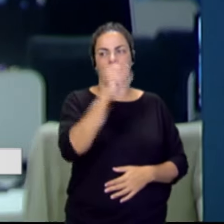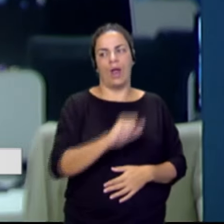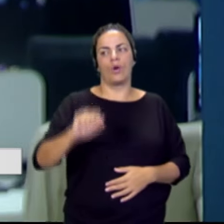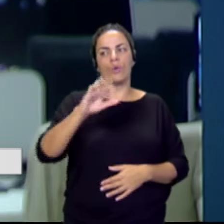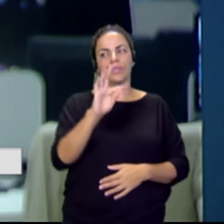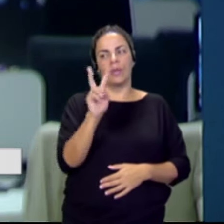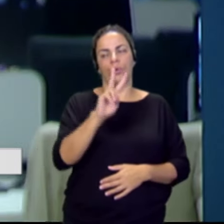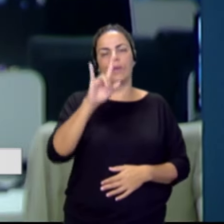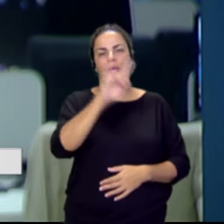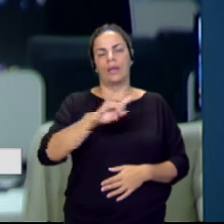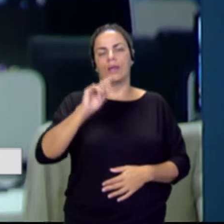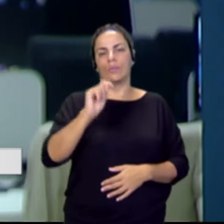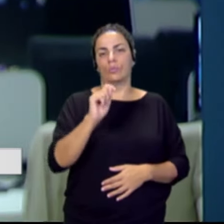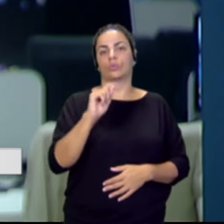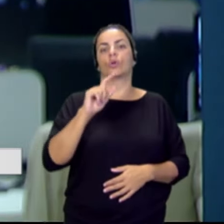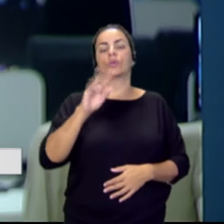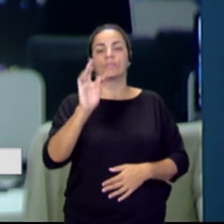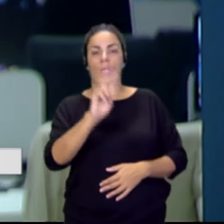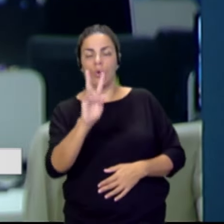oficinadelespectador@tvcanaria.tv. También